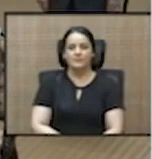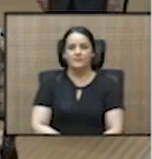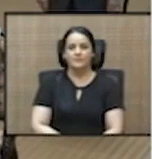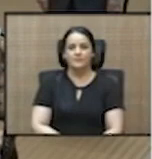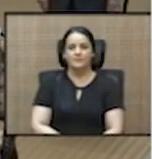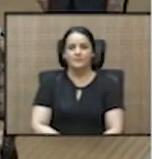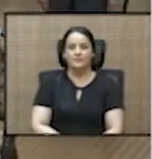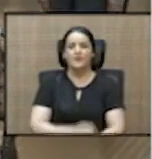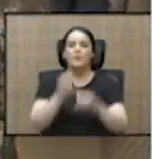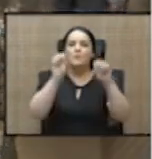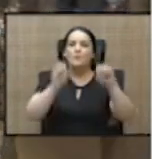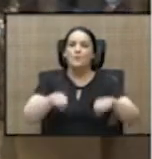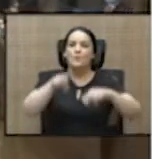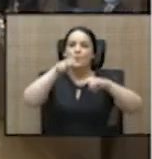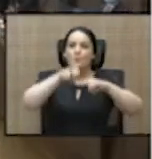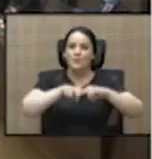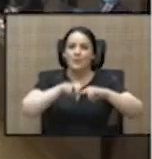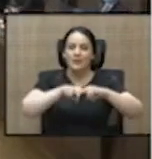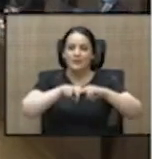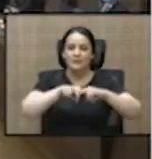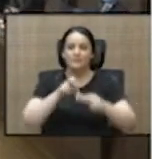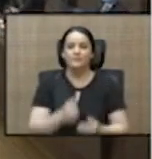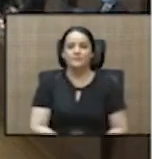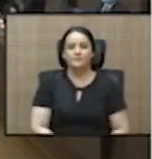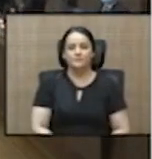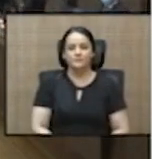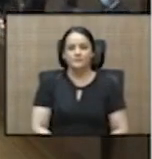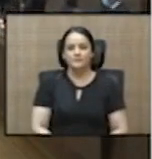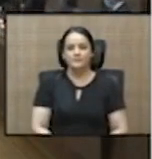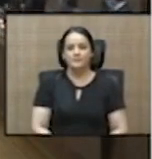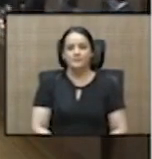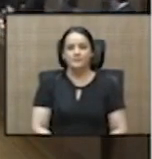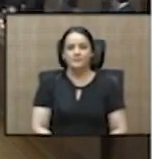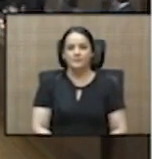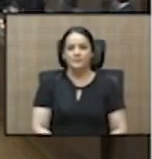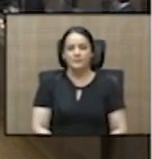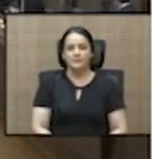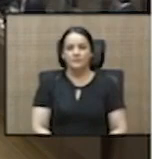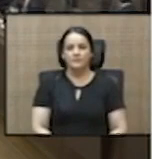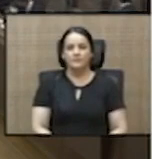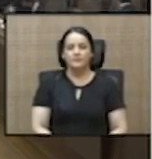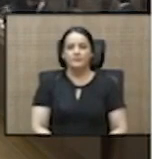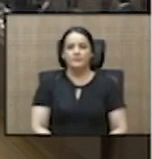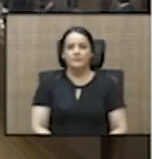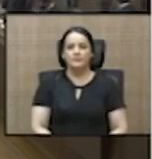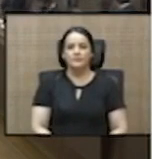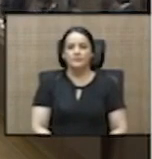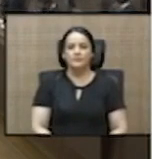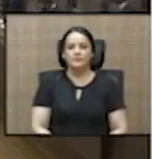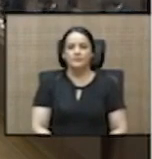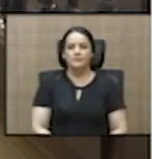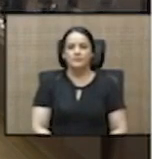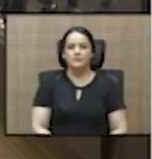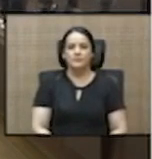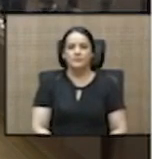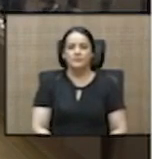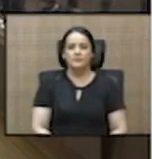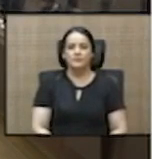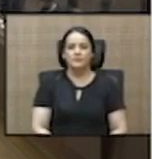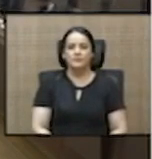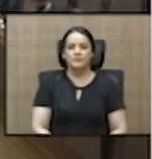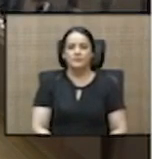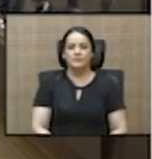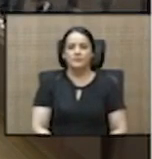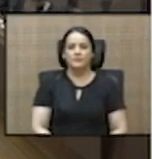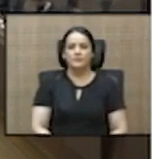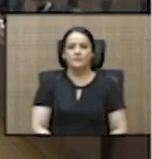de fondo, creo que había altas expectativas de que el presidente efectivamente pudiera no solamente